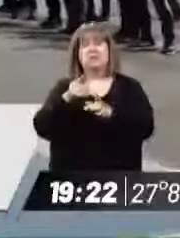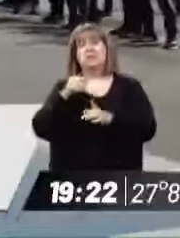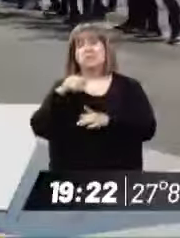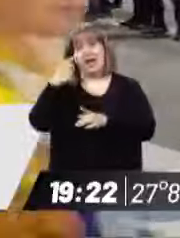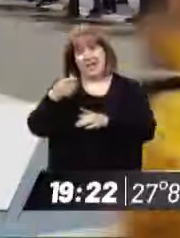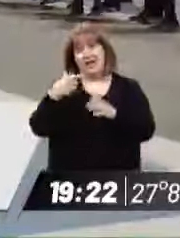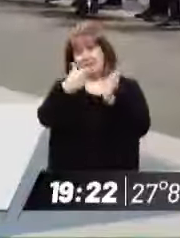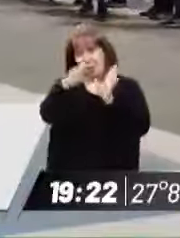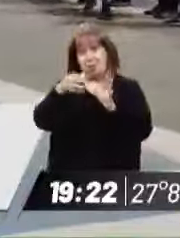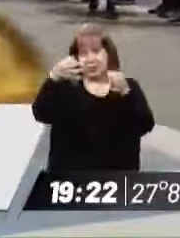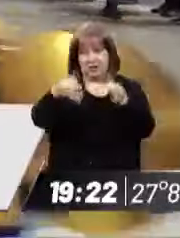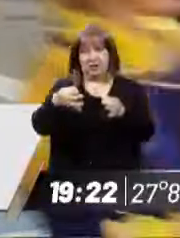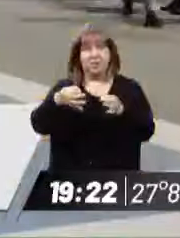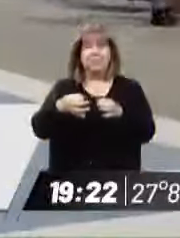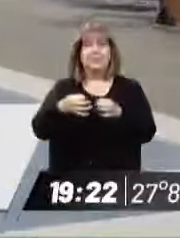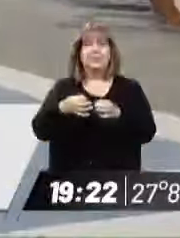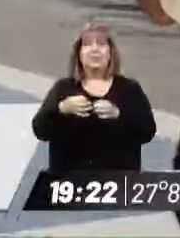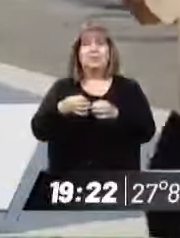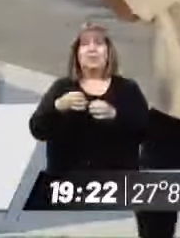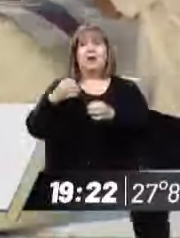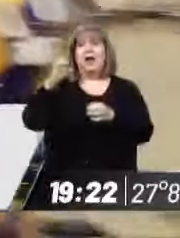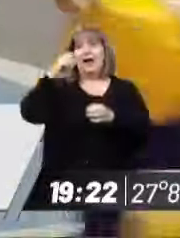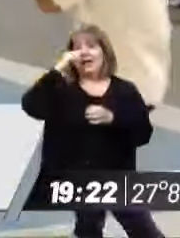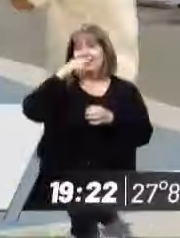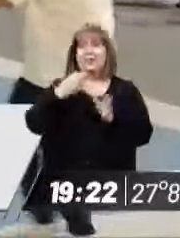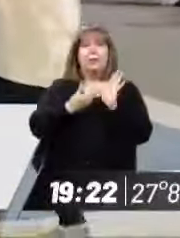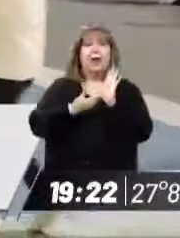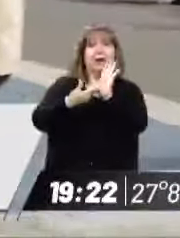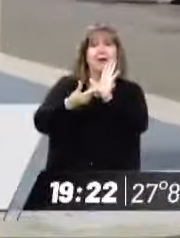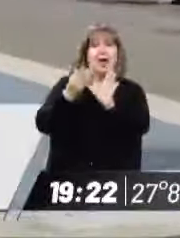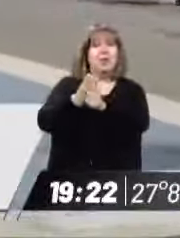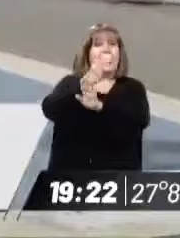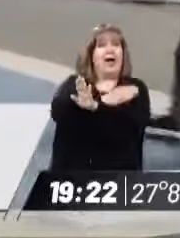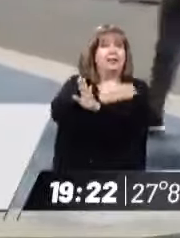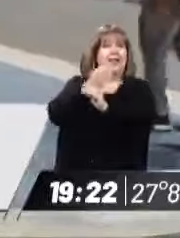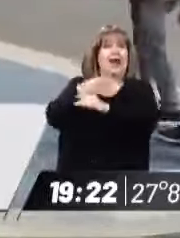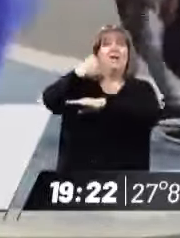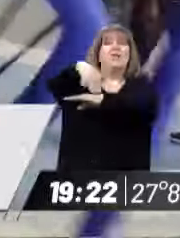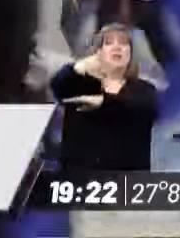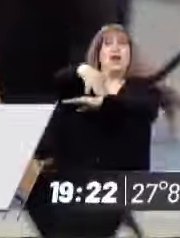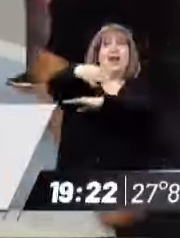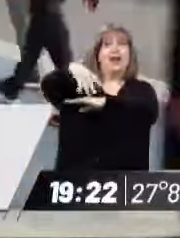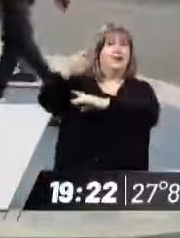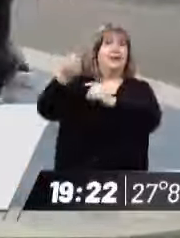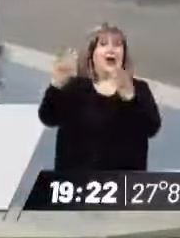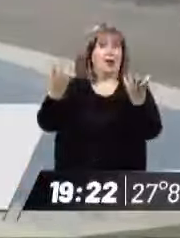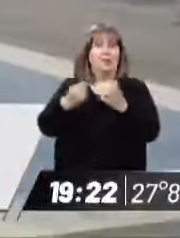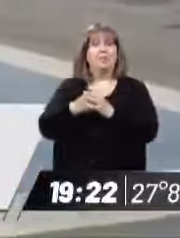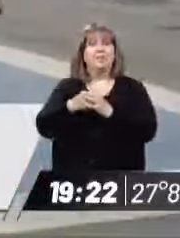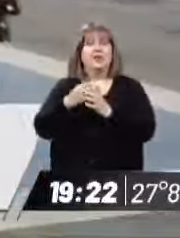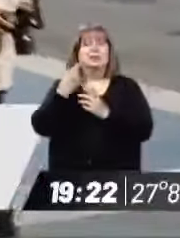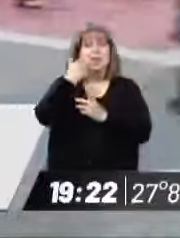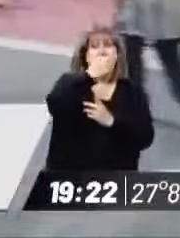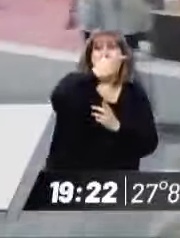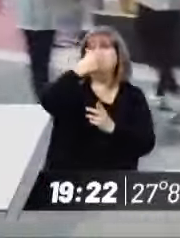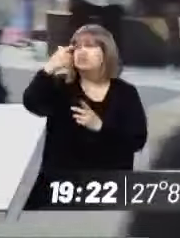reproducir de la mejor manera a través de Canal 7 para que los mendocinos vivan el Mundial a través de lo nuestro. Entonces estábamos recolectando todas